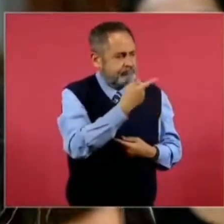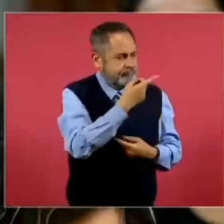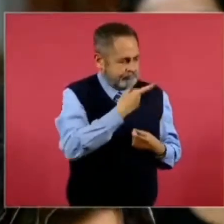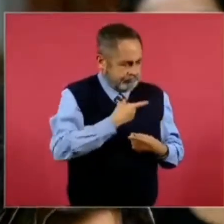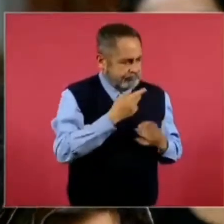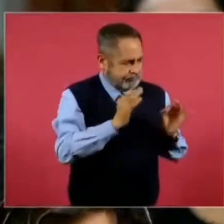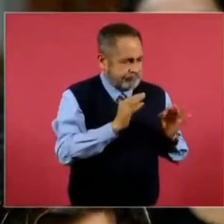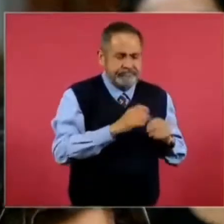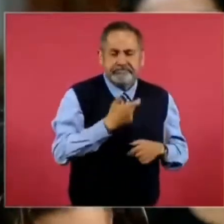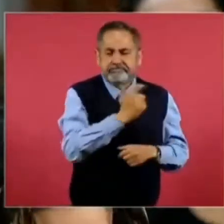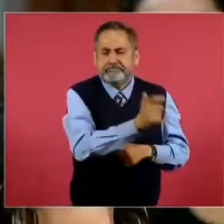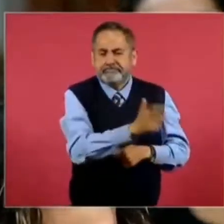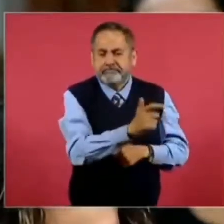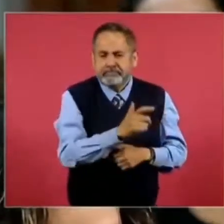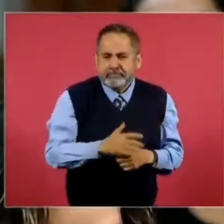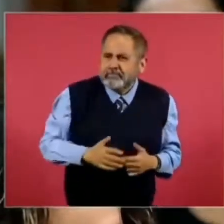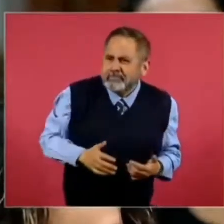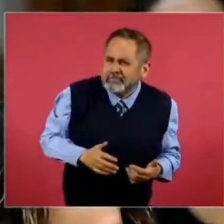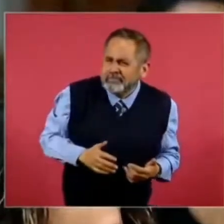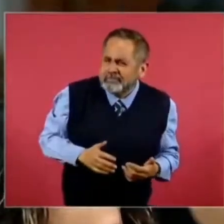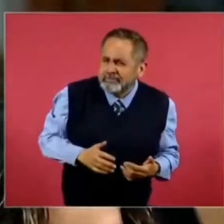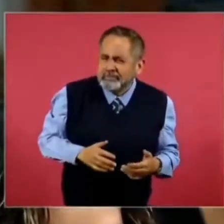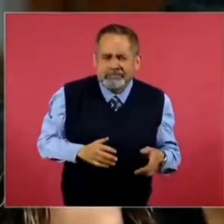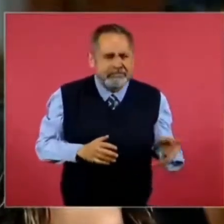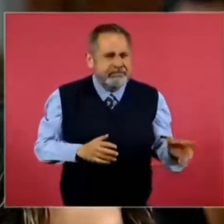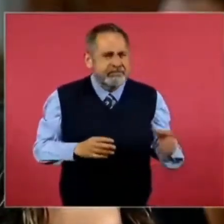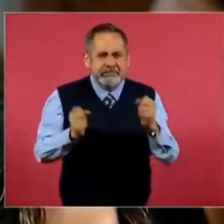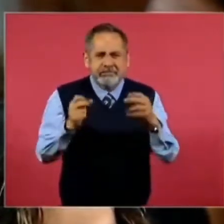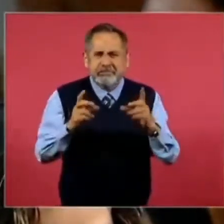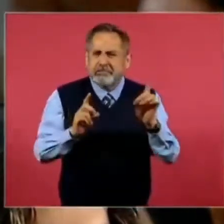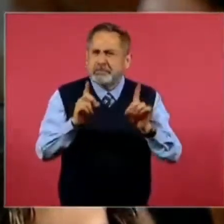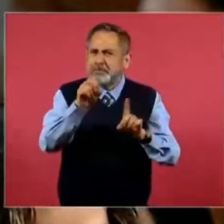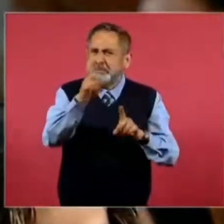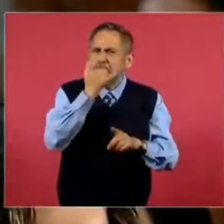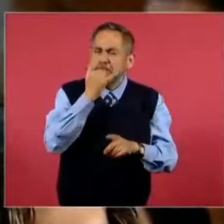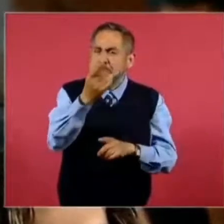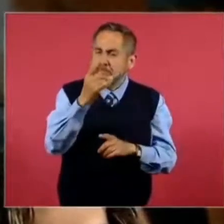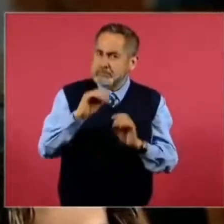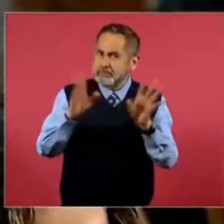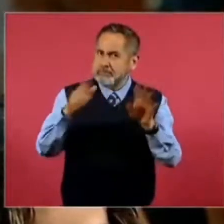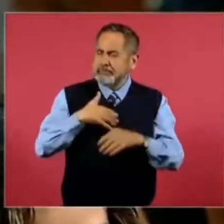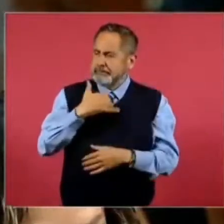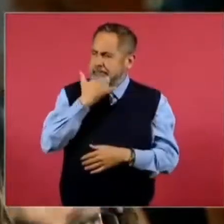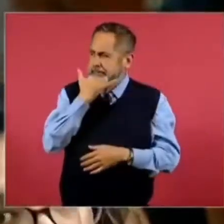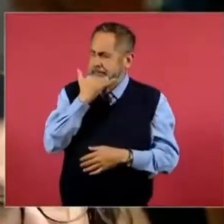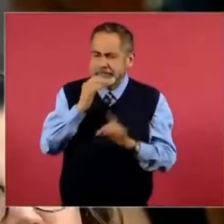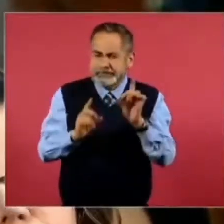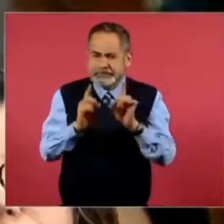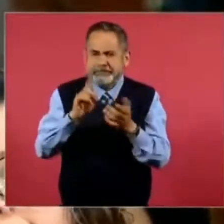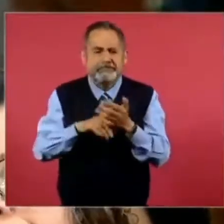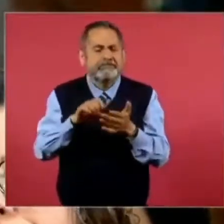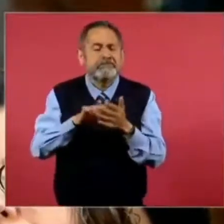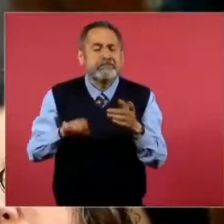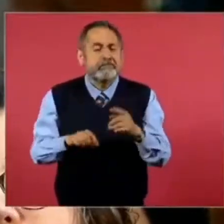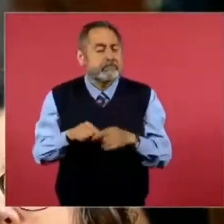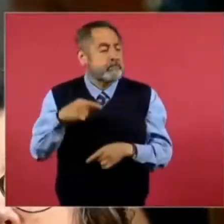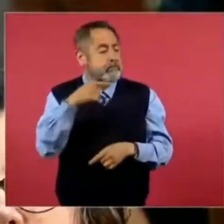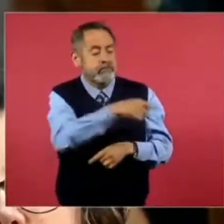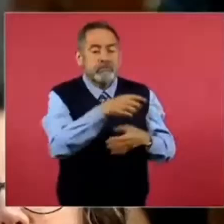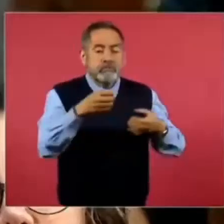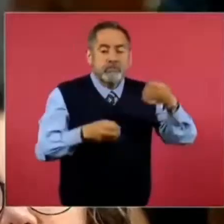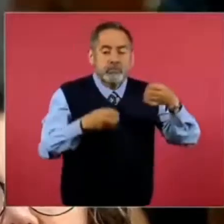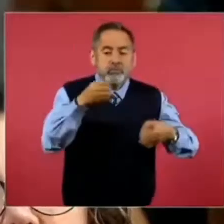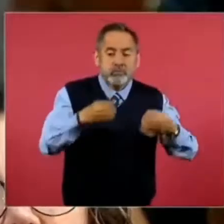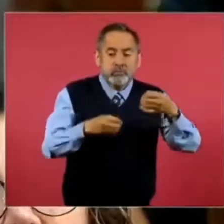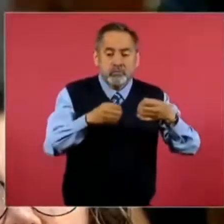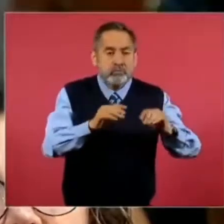bueno, tenemos muchas dudas, la verdad, presidente, con lo que usted nos reveló acerca de este juez que le dieron